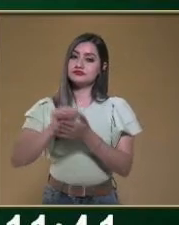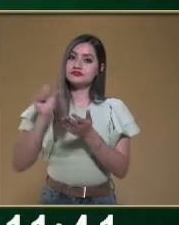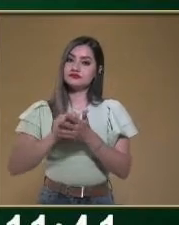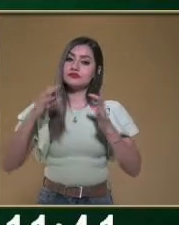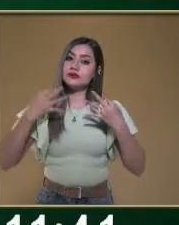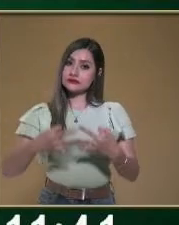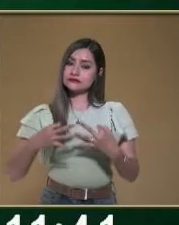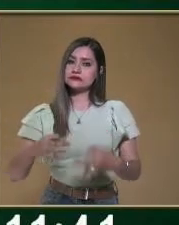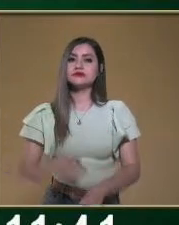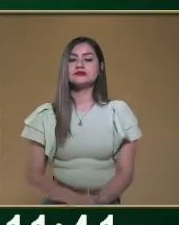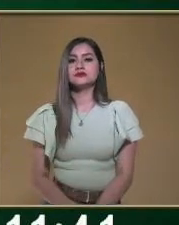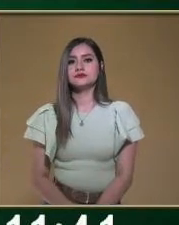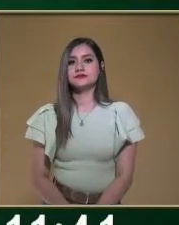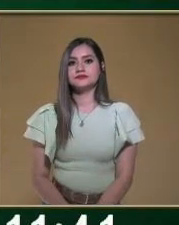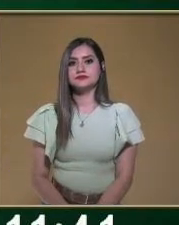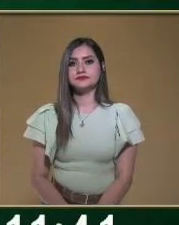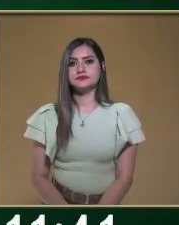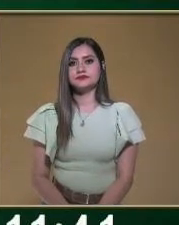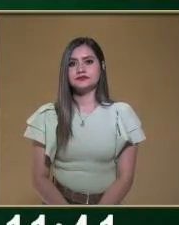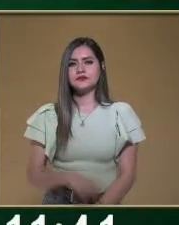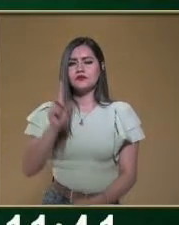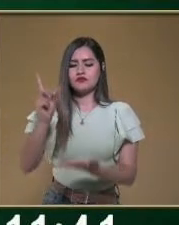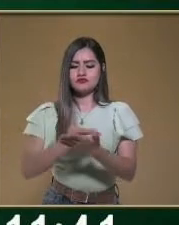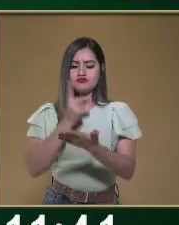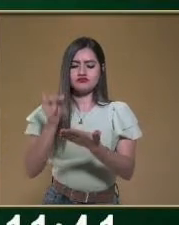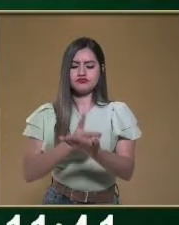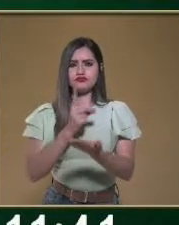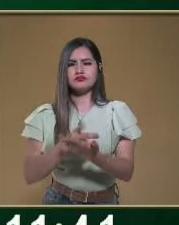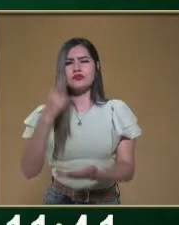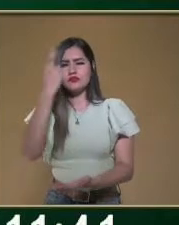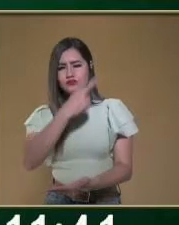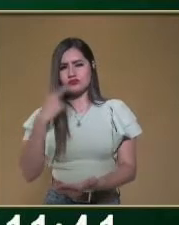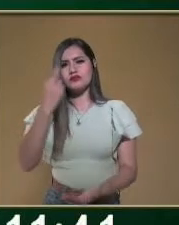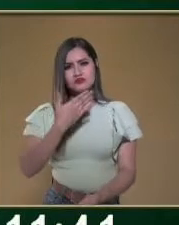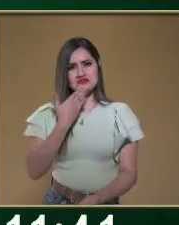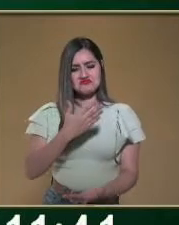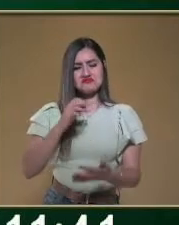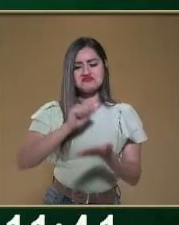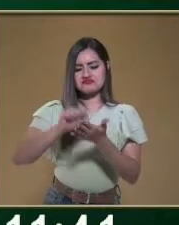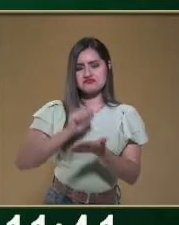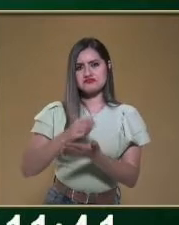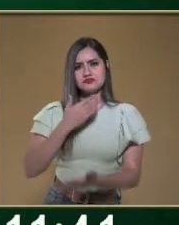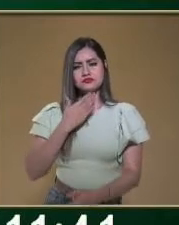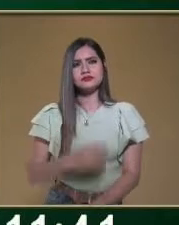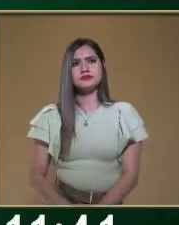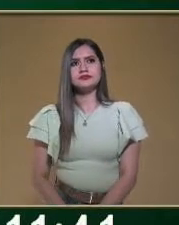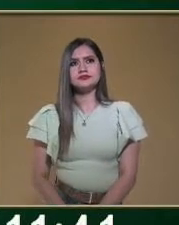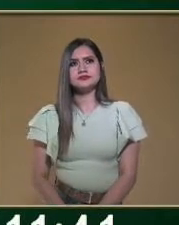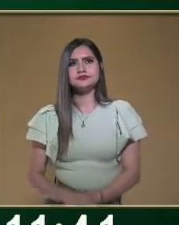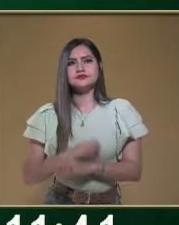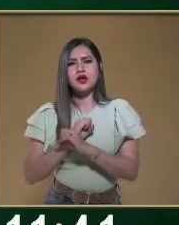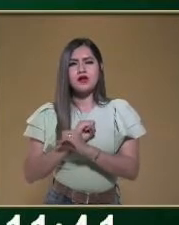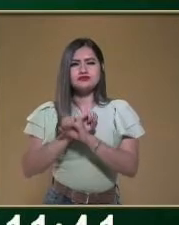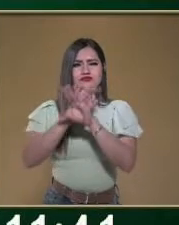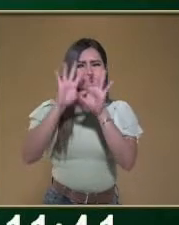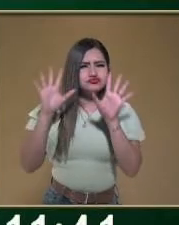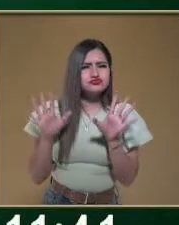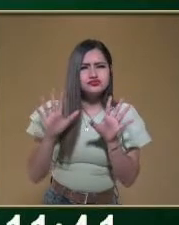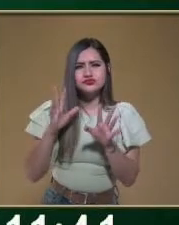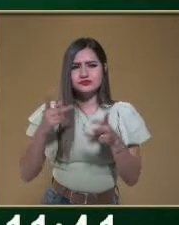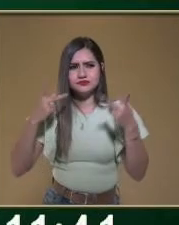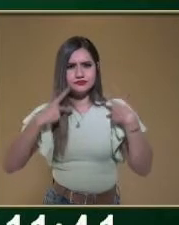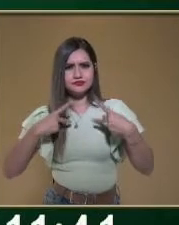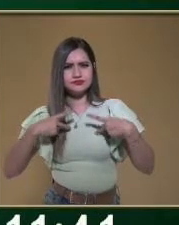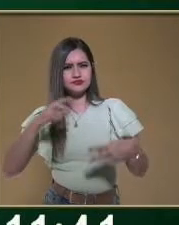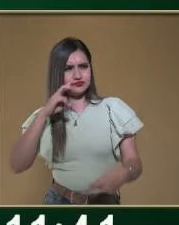diccionario puedes encontrar la palabra correctamente escrita. ¿Es claro para las personas que lo verán? Así es, maestra